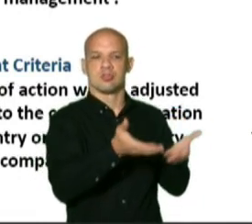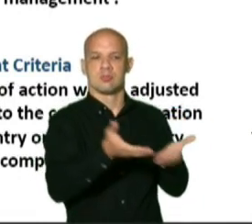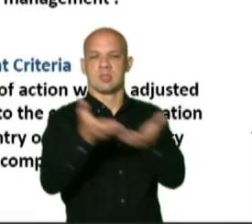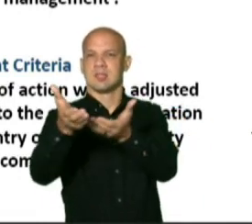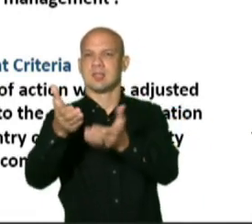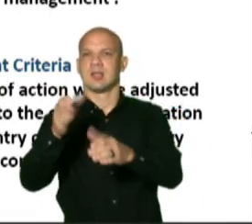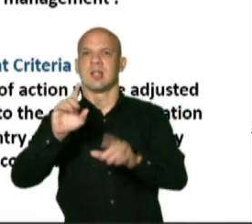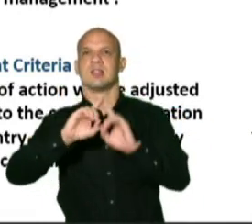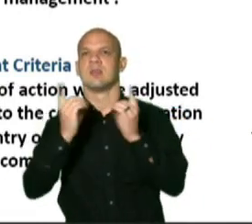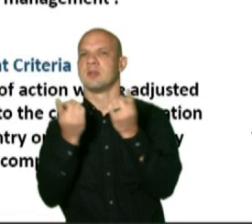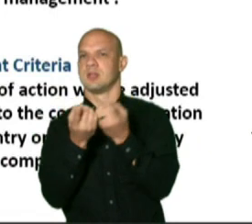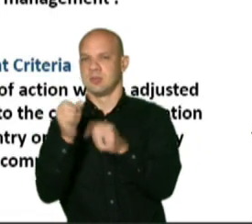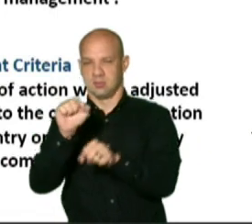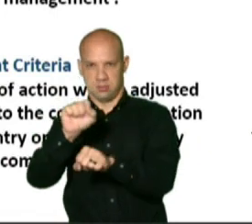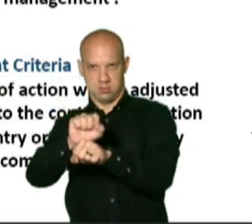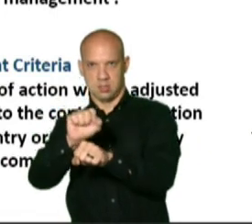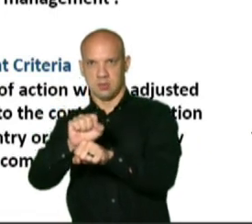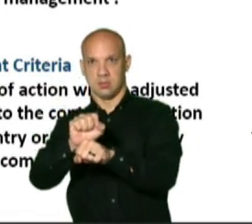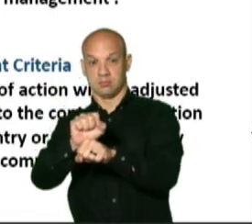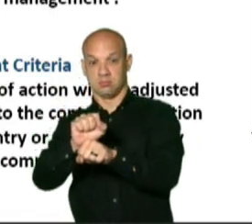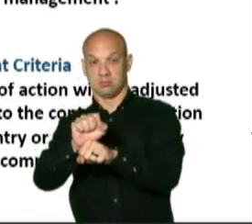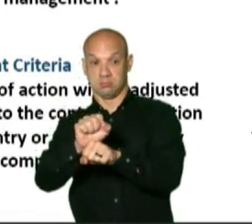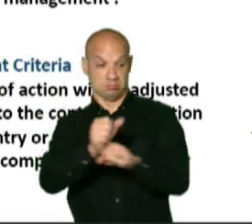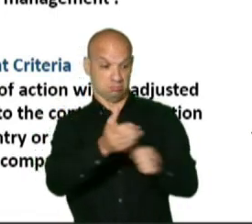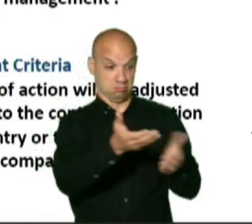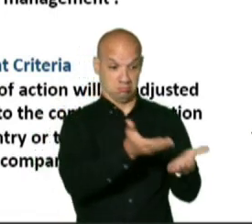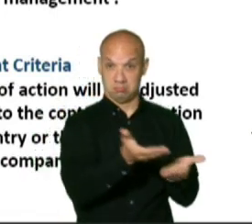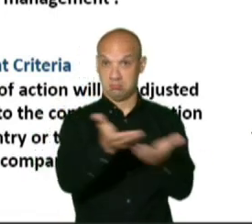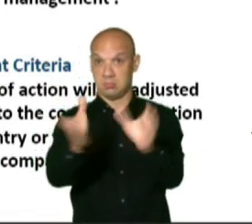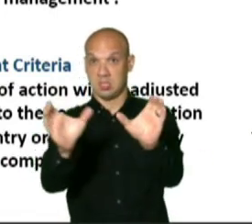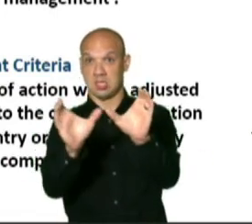de Trabajo como primer criterio, y de no someterse esta